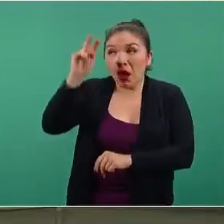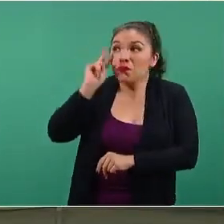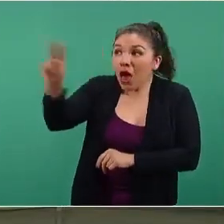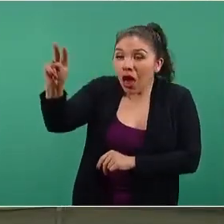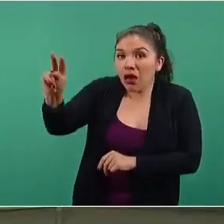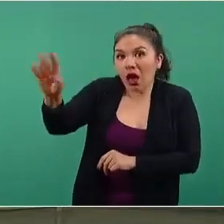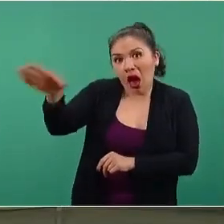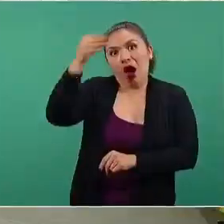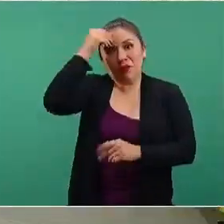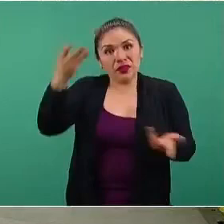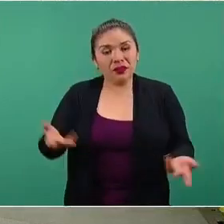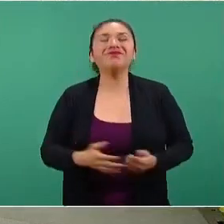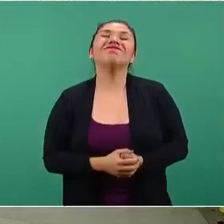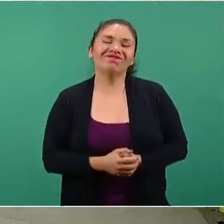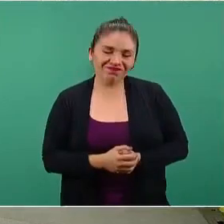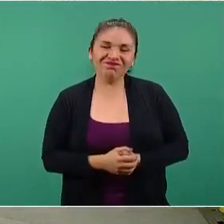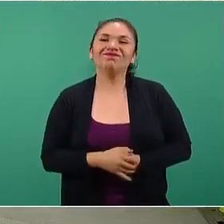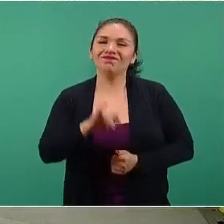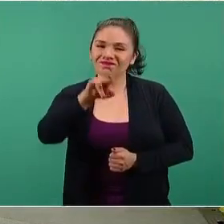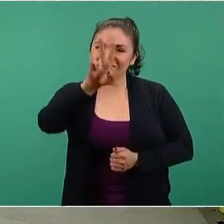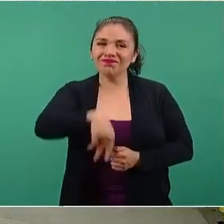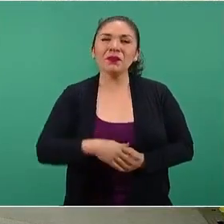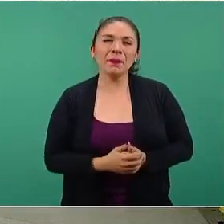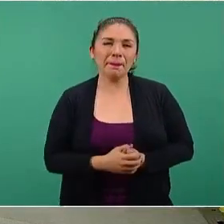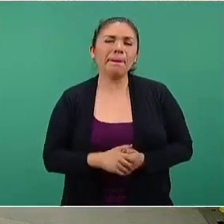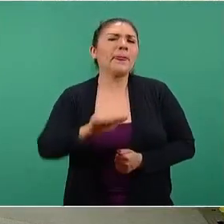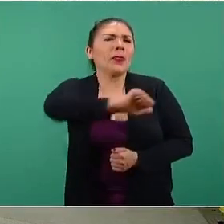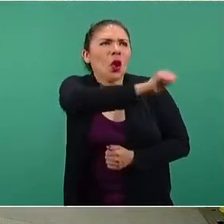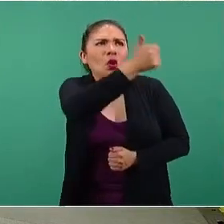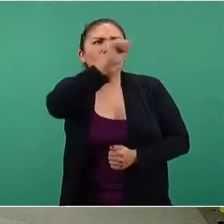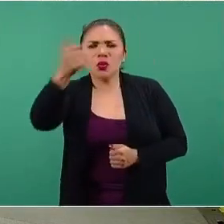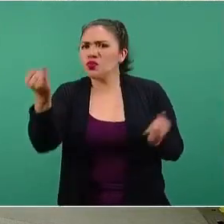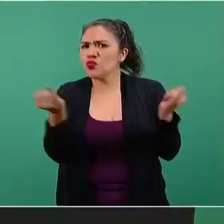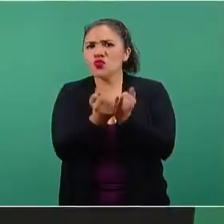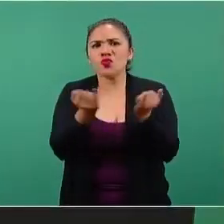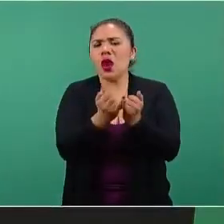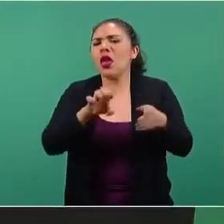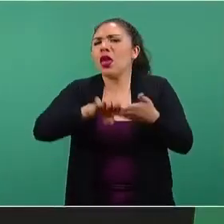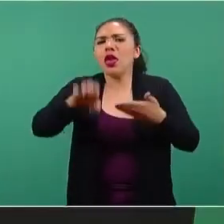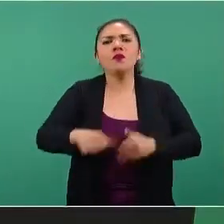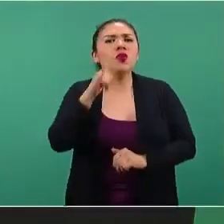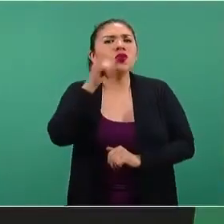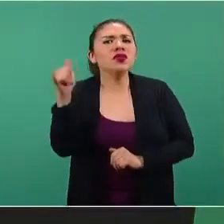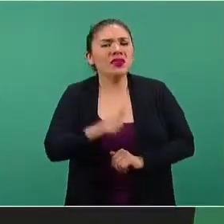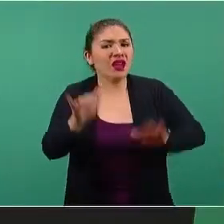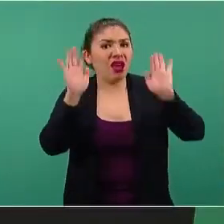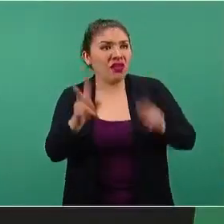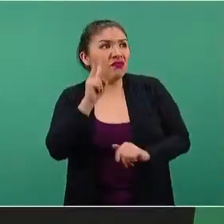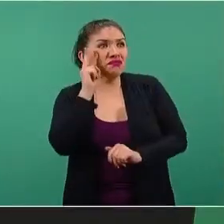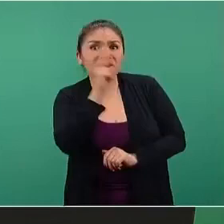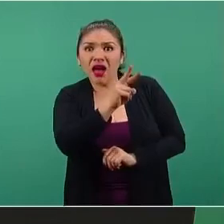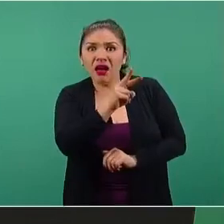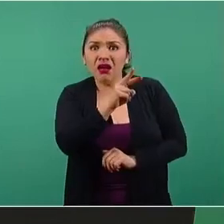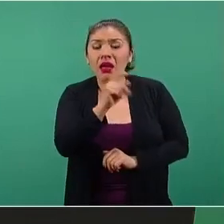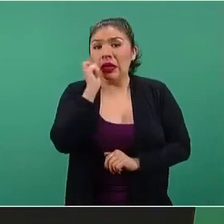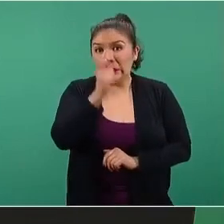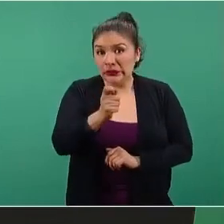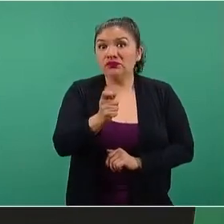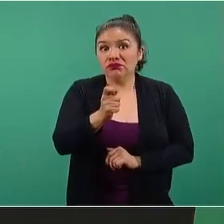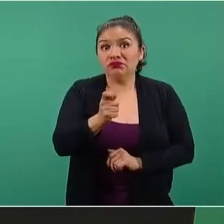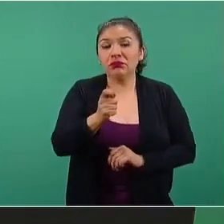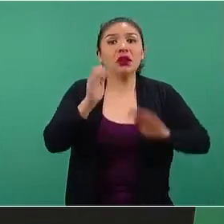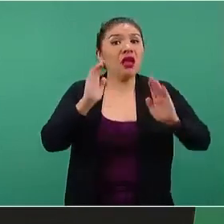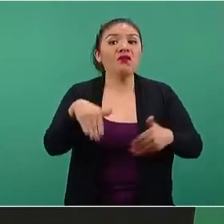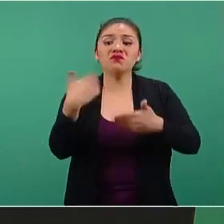¿no, doctor? Es correcto, y otros antecedentes. Por ejemplo, en Italia se ha determinado que se van